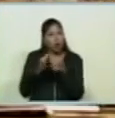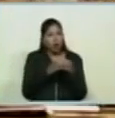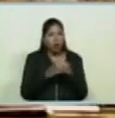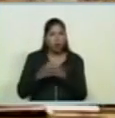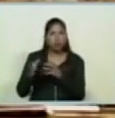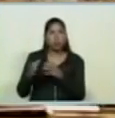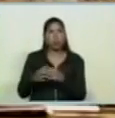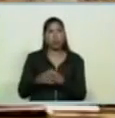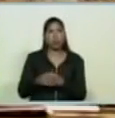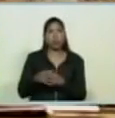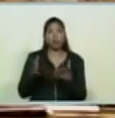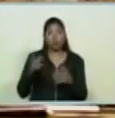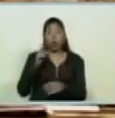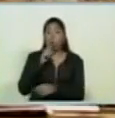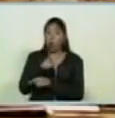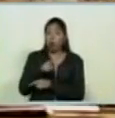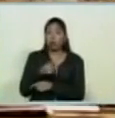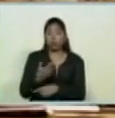Esto es una orden.